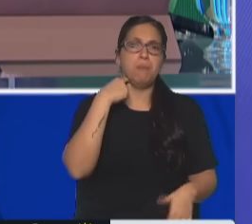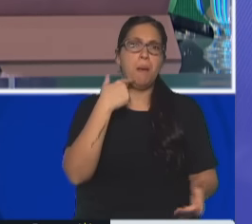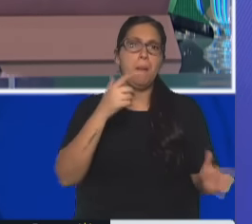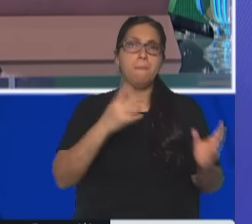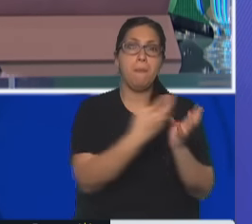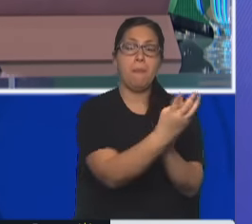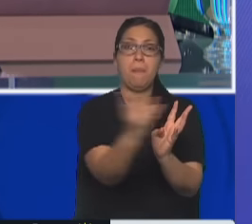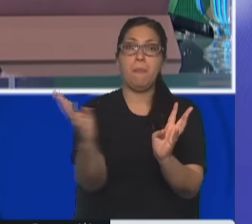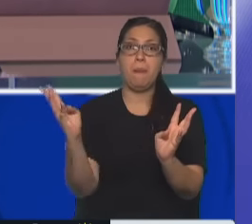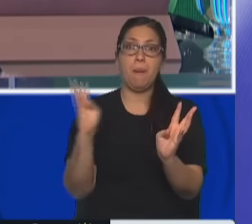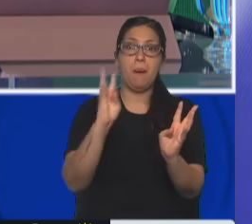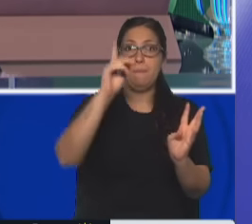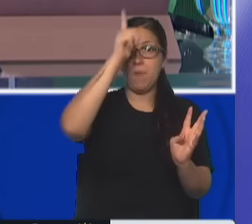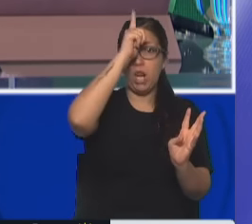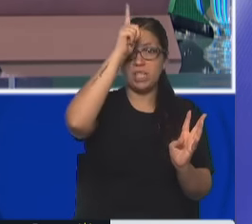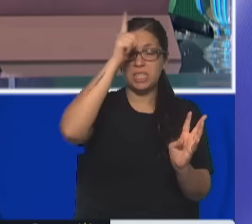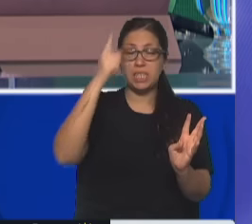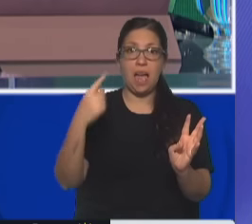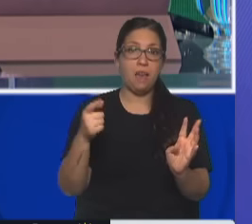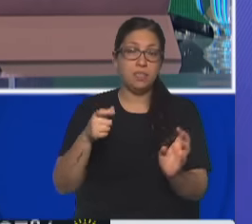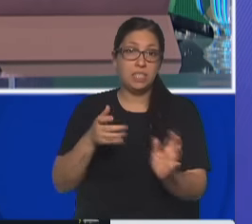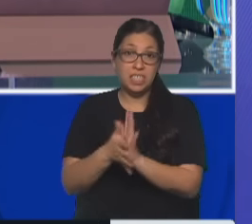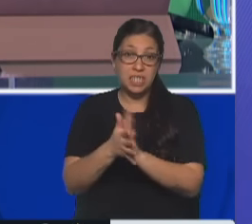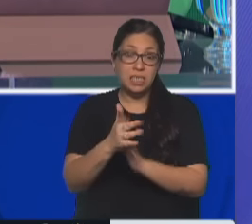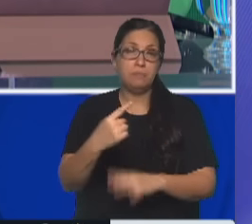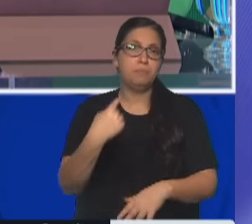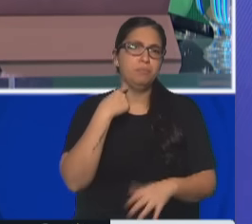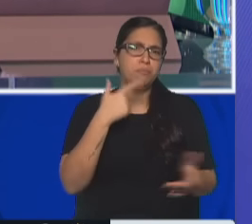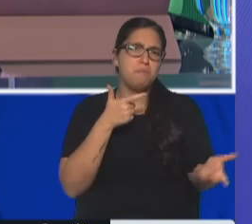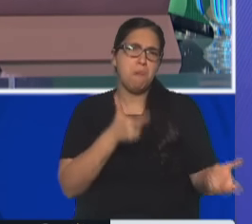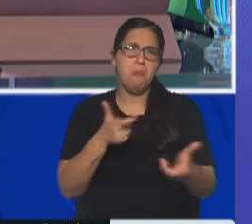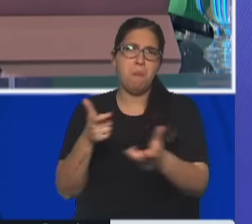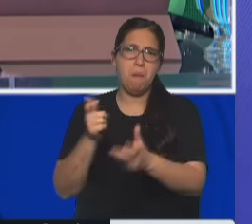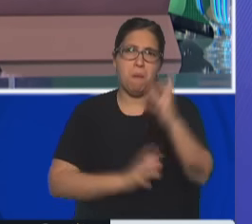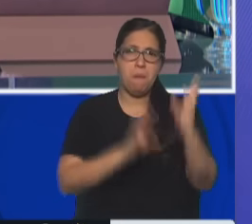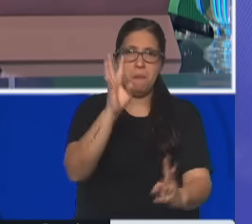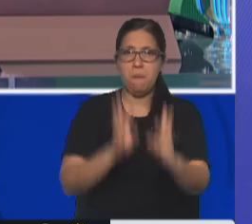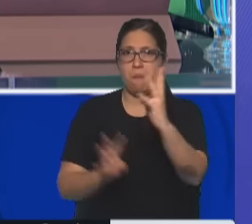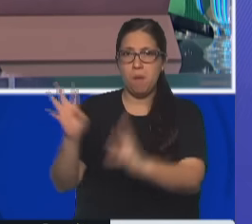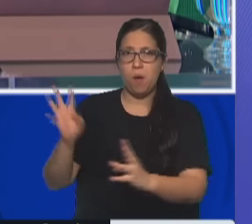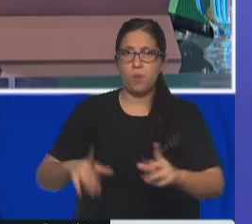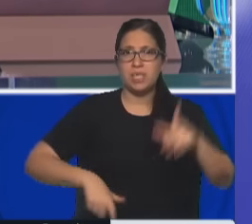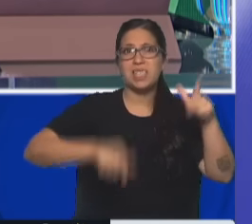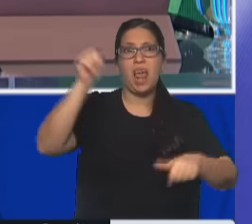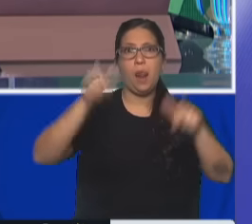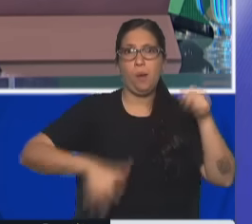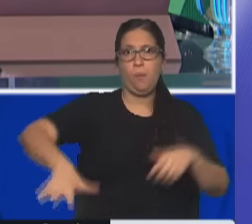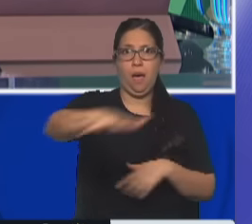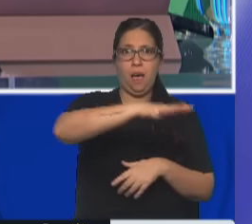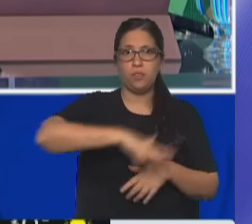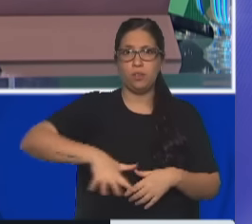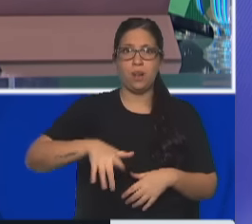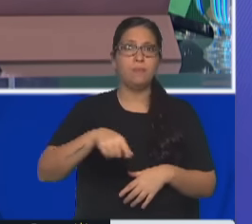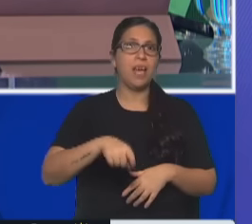en la parte más selvática, y bueno, por eso se da también la cantidad de personas o la cantidad de asesinatos, ¿no?, que mencionamos. Claro, este operativo fue